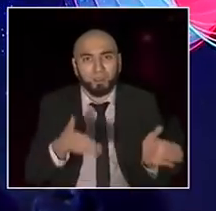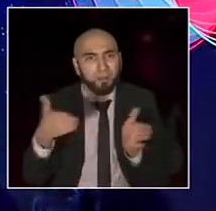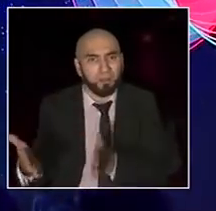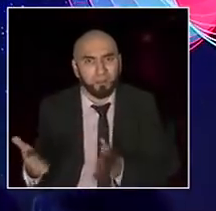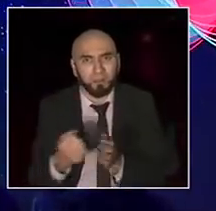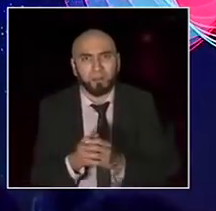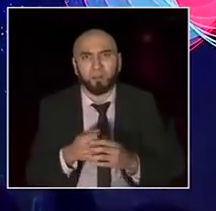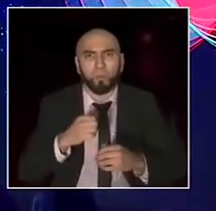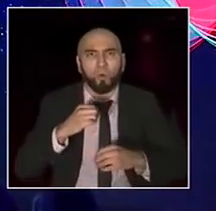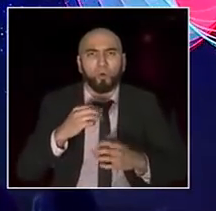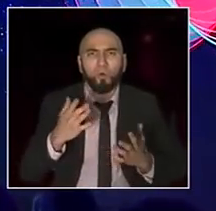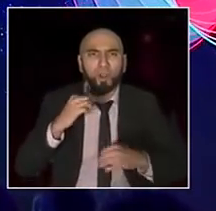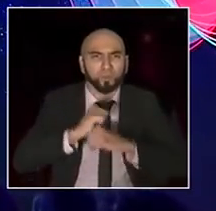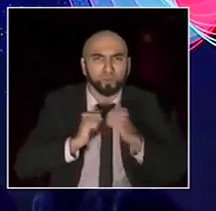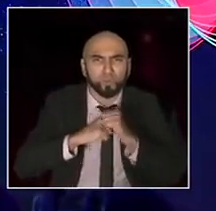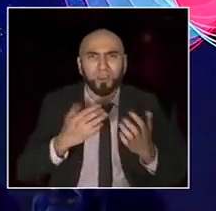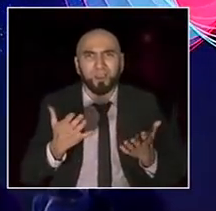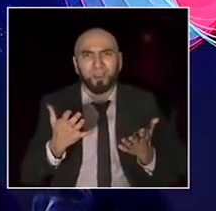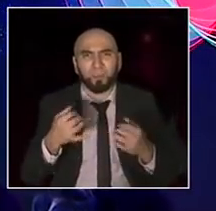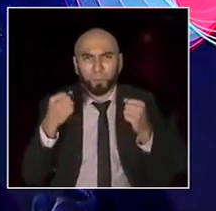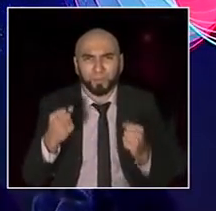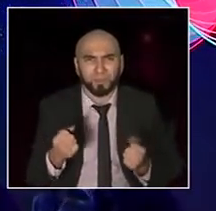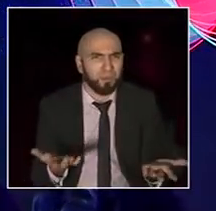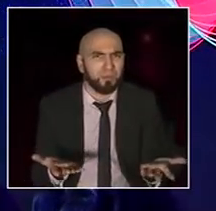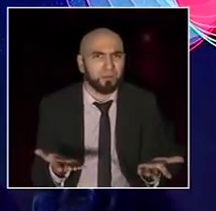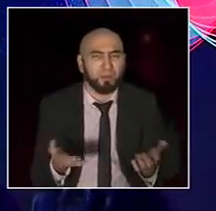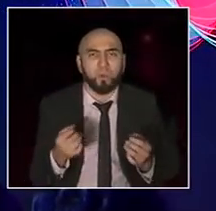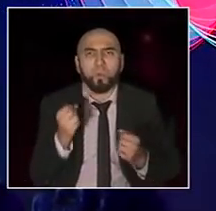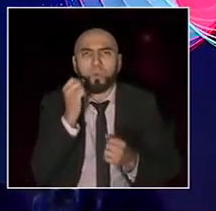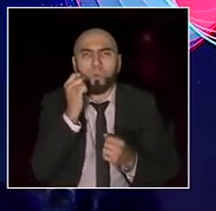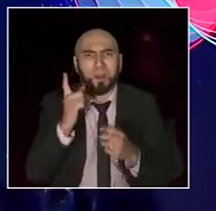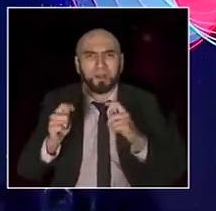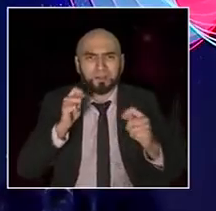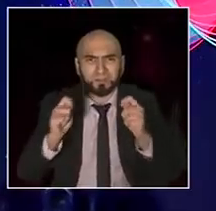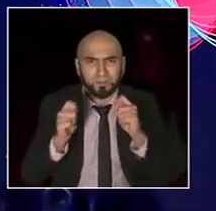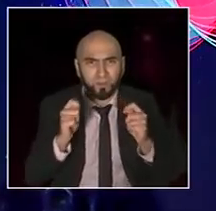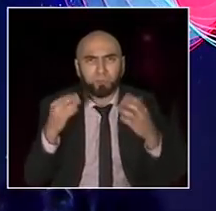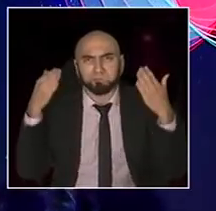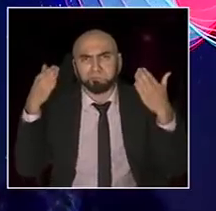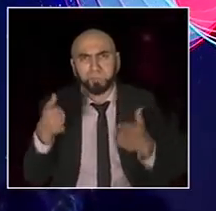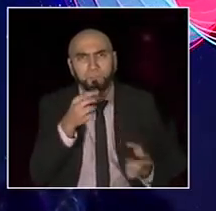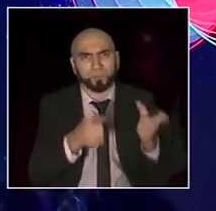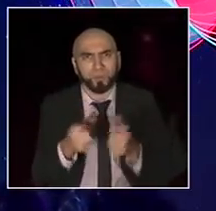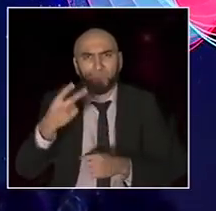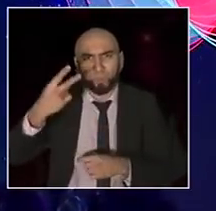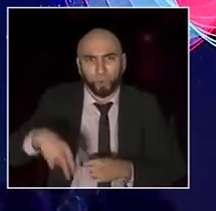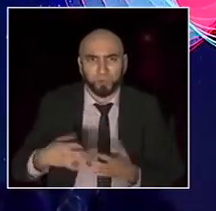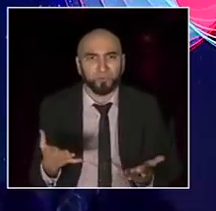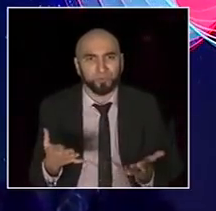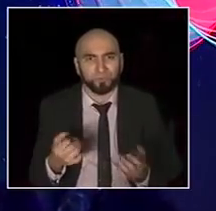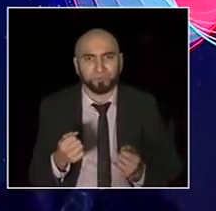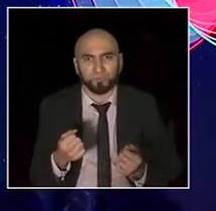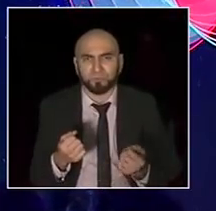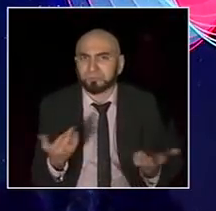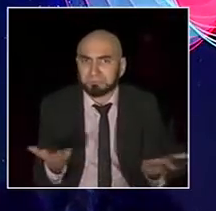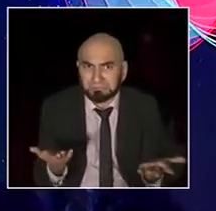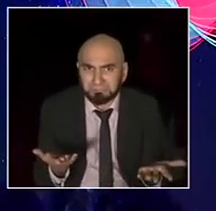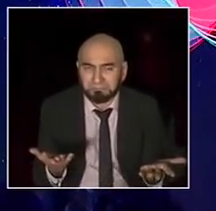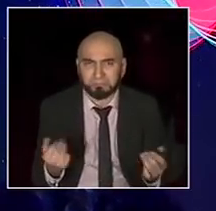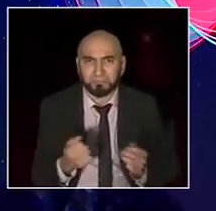estructuras de poder? ¿Qué riesgo enfrentamos de que el poder se concentre más en los dueños de las máquinas, en los dueños de los datos, y